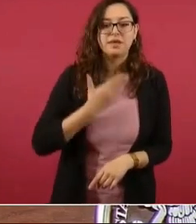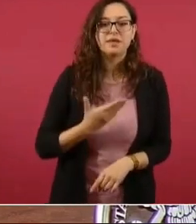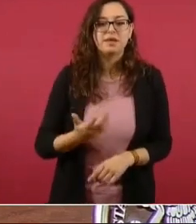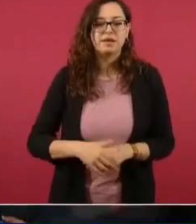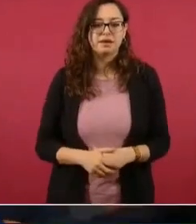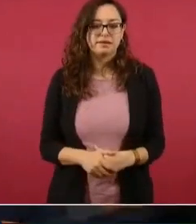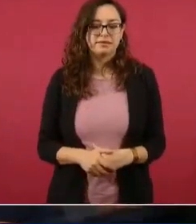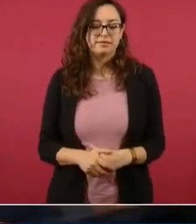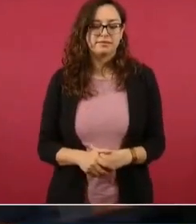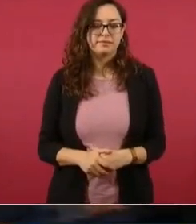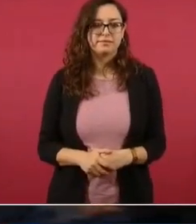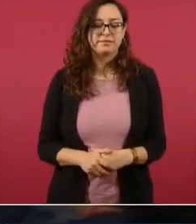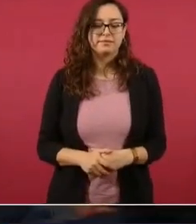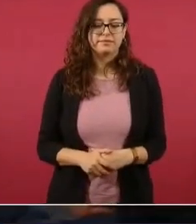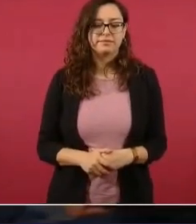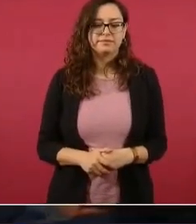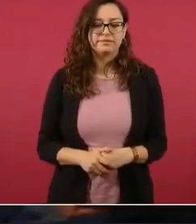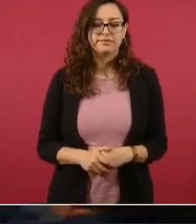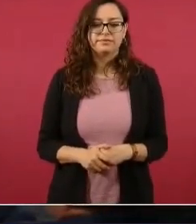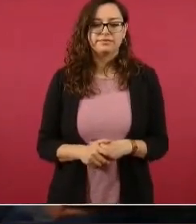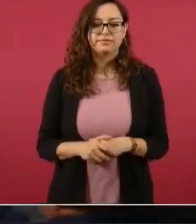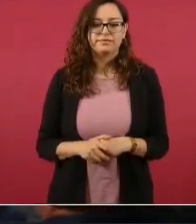y el prestigio